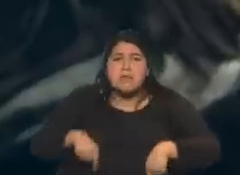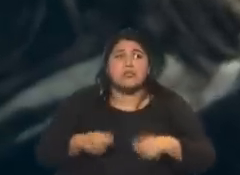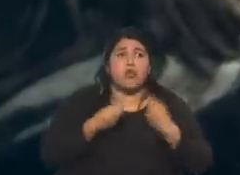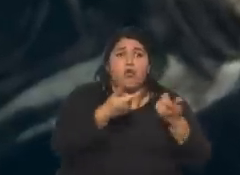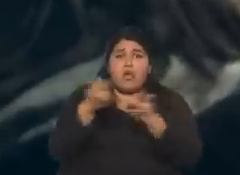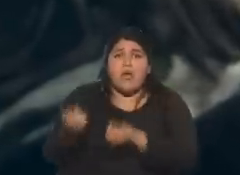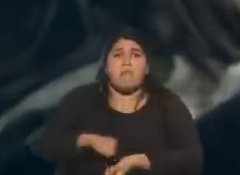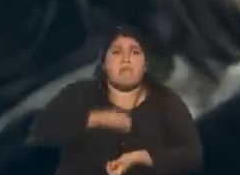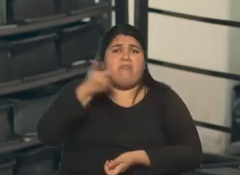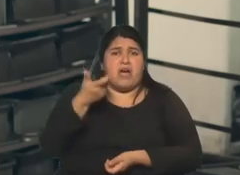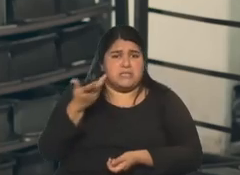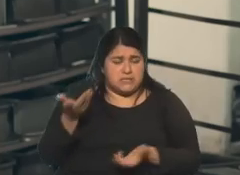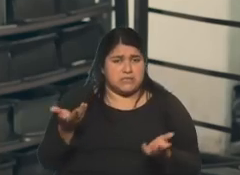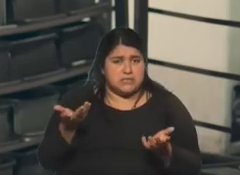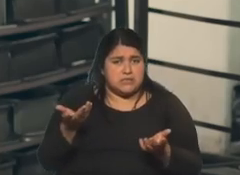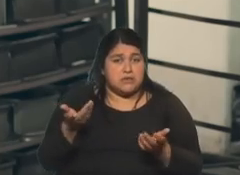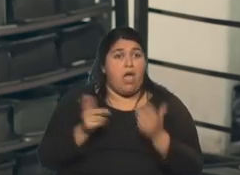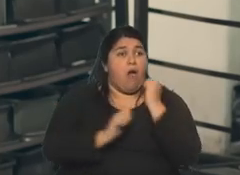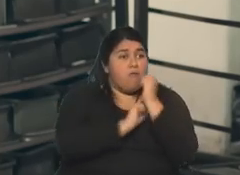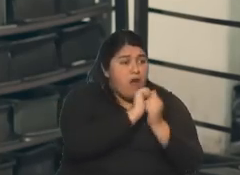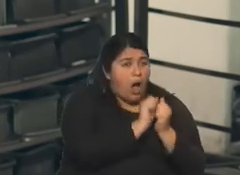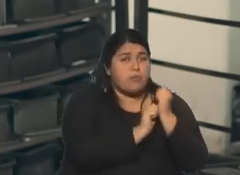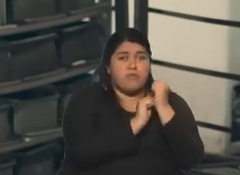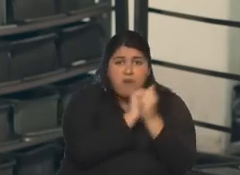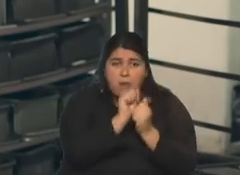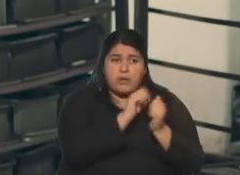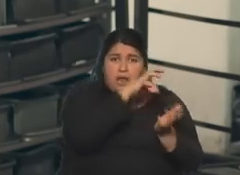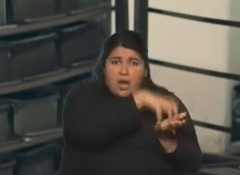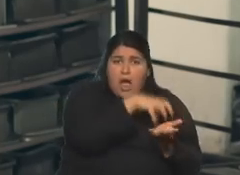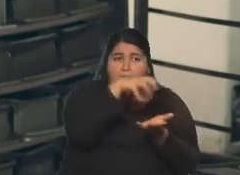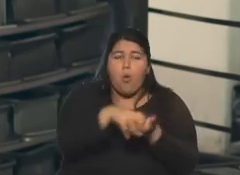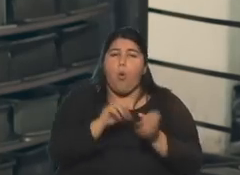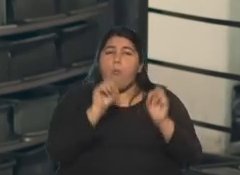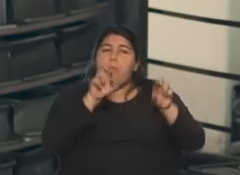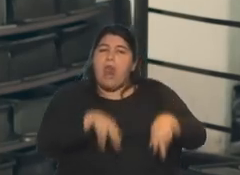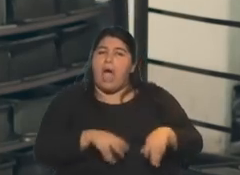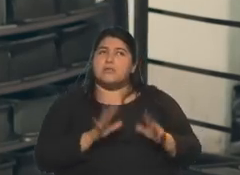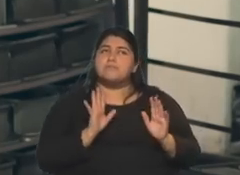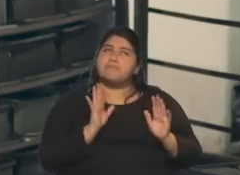lo necesita. En ese caso, cada fábrica podría tener un plan de decir, bueno,